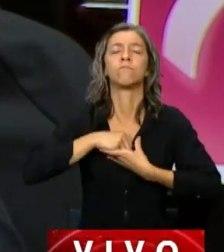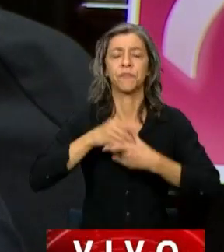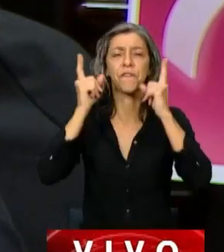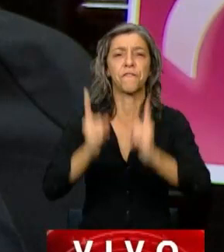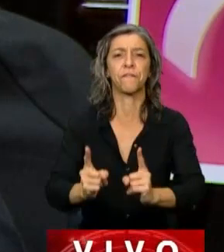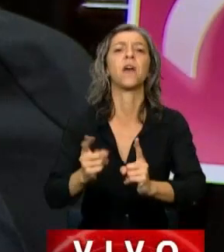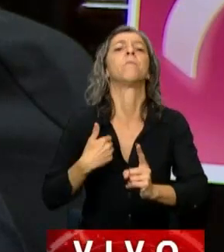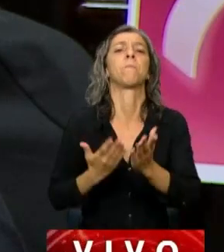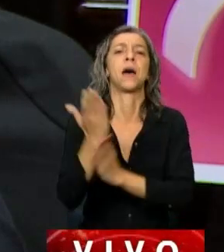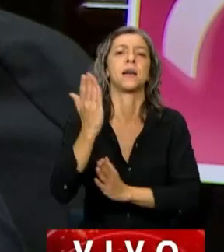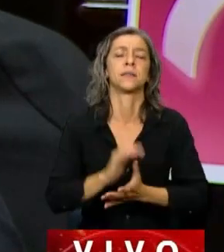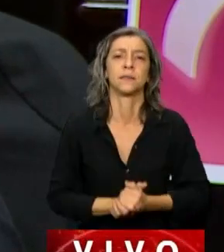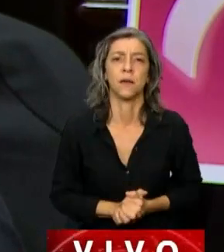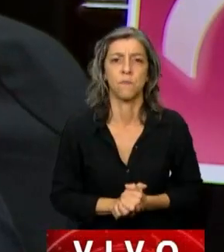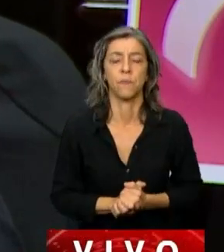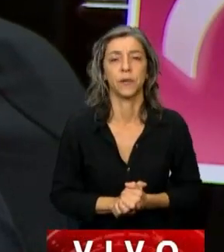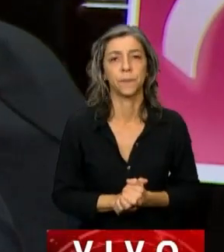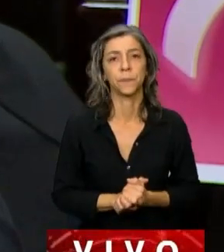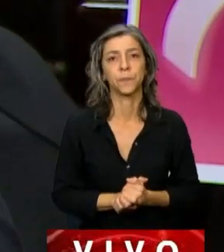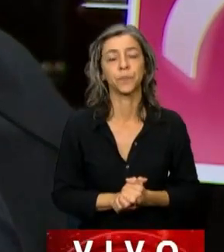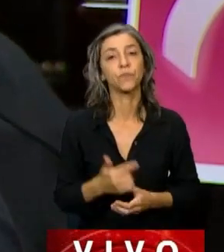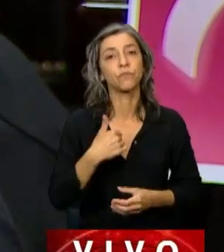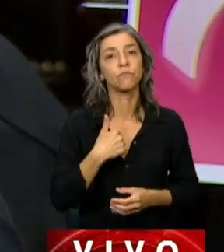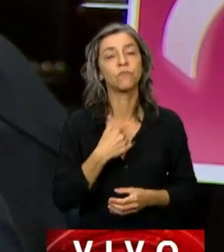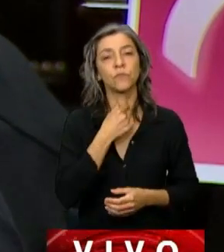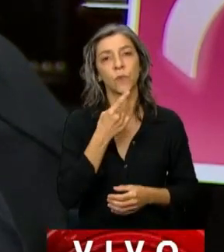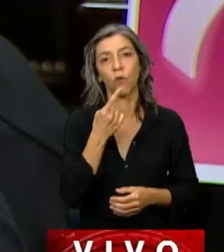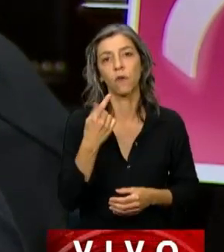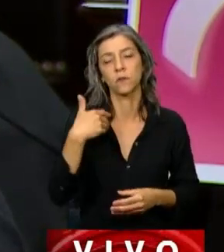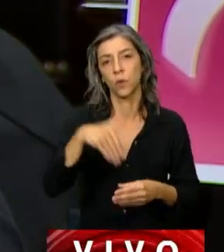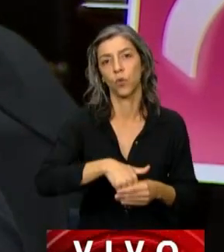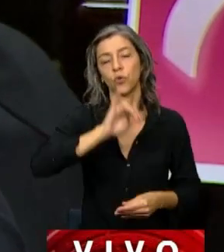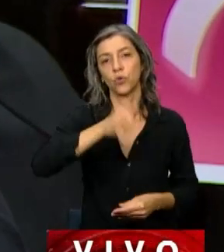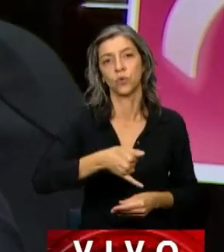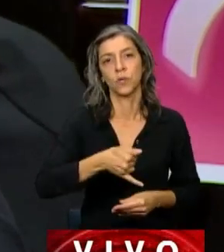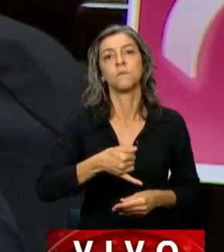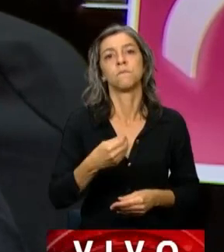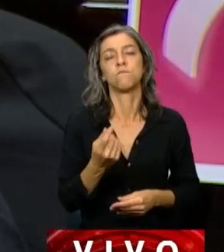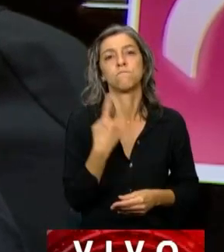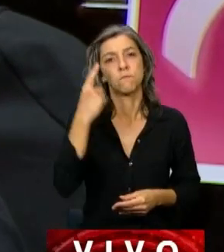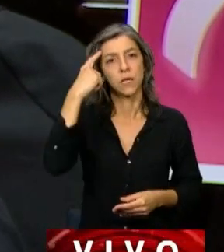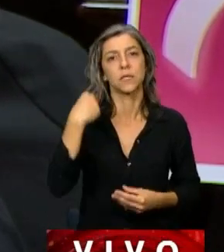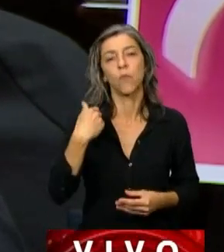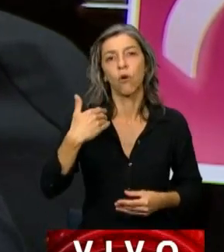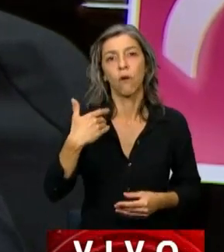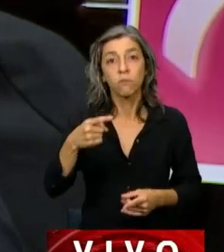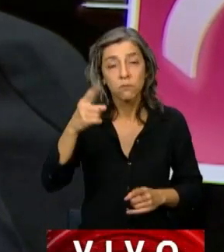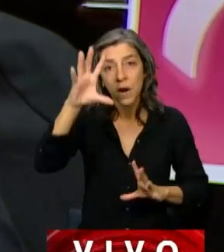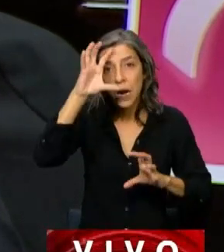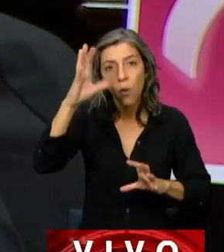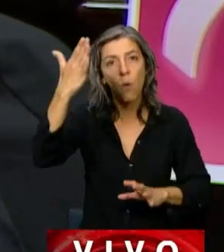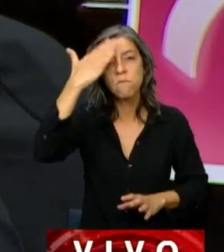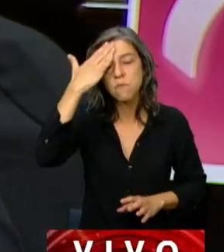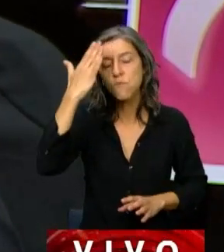Adelantando mi voto afirmativo, quiero expresar que entiendo, además es necesario, que el recuerdo sea proactivo, que se cuide